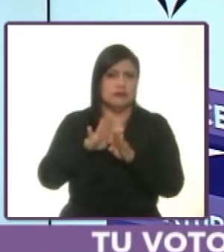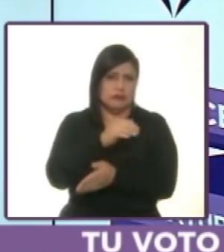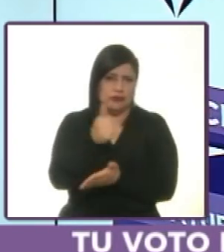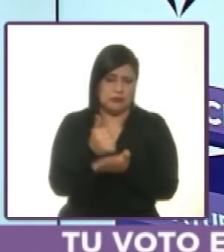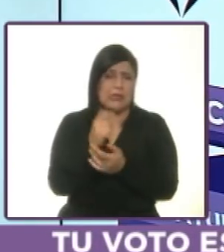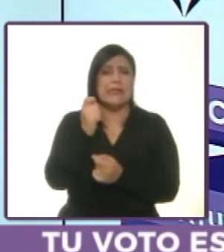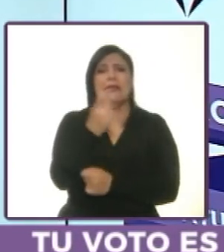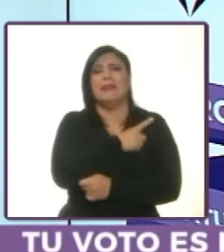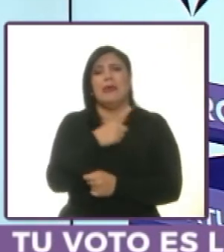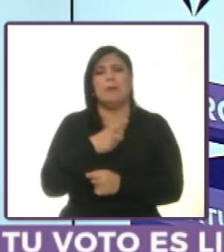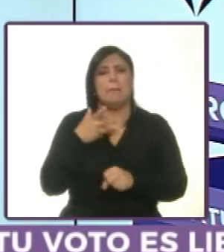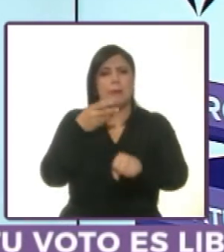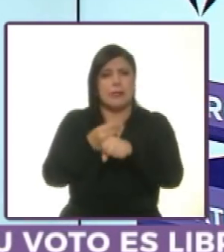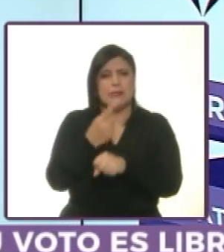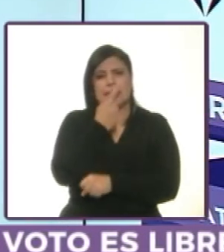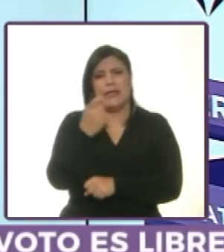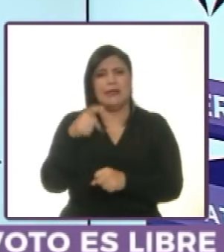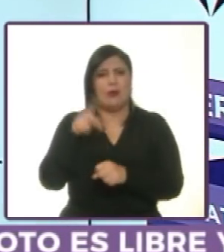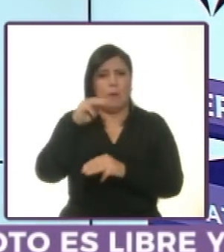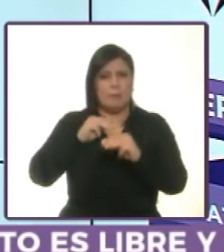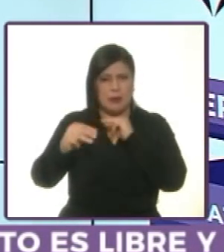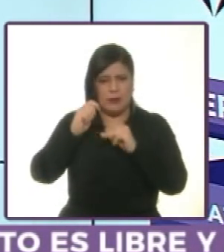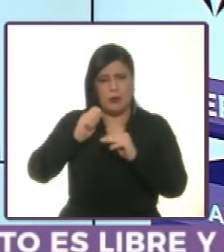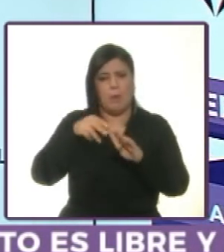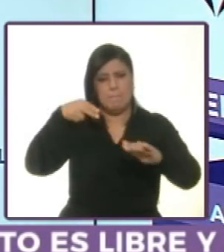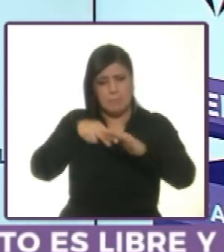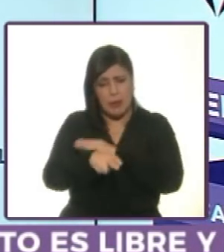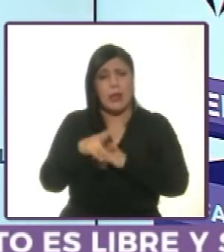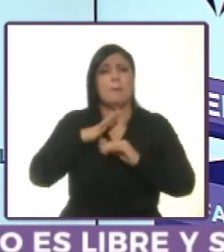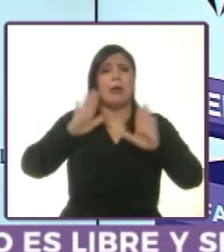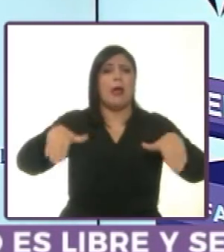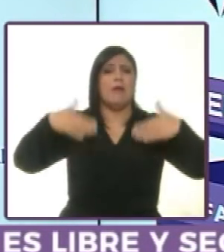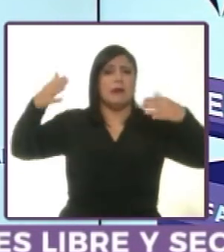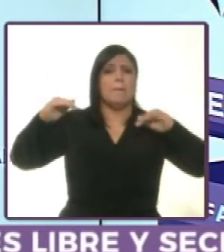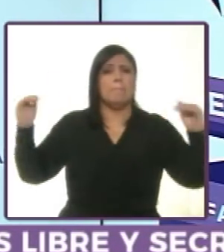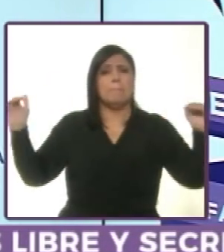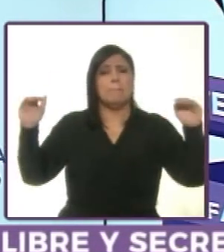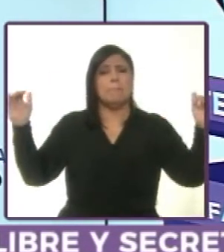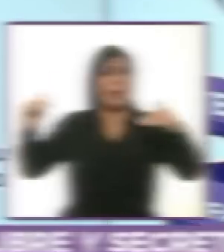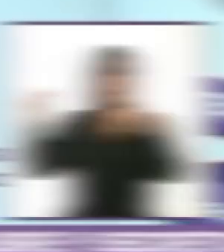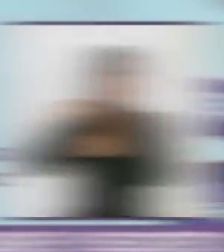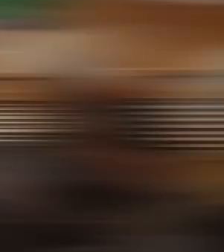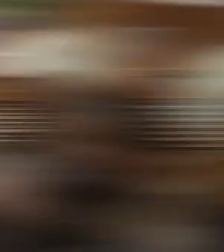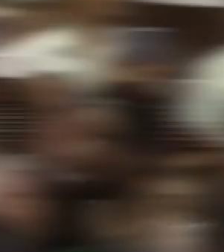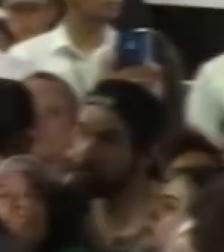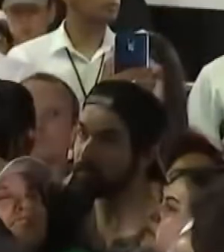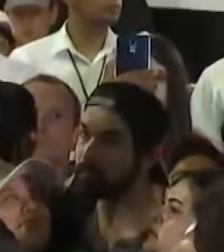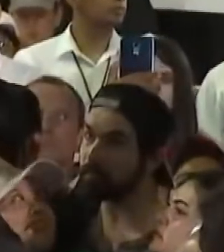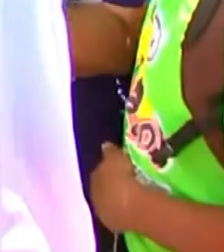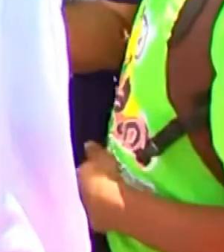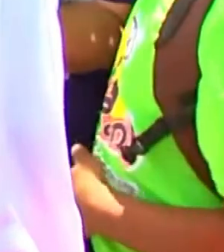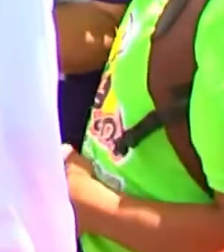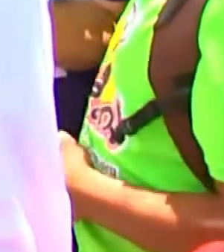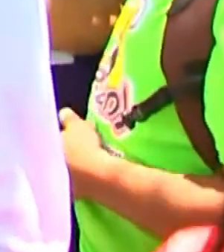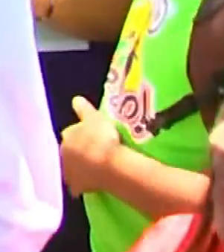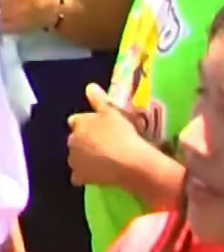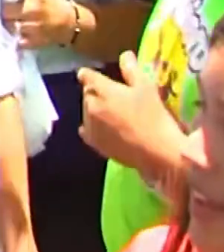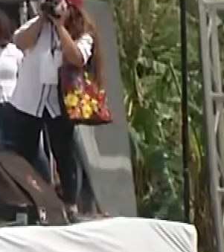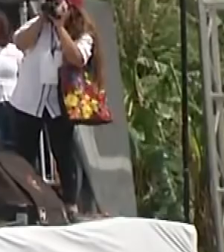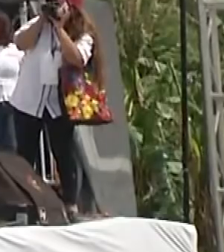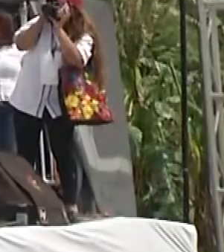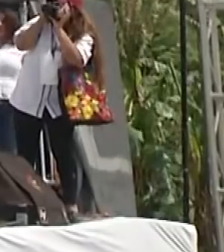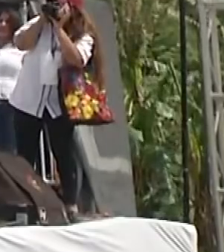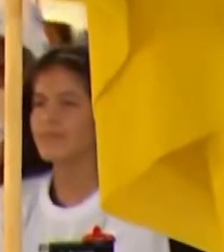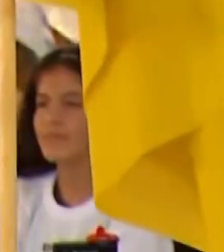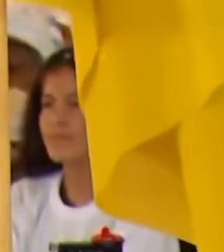100 kilómetros de metro, un anillo exterior para sacar el tráfico pesado de la ciudad. El 27 de